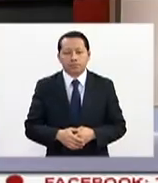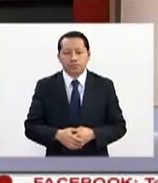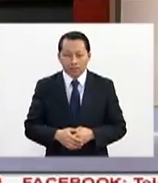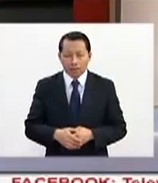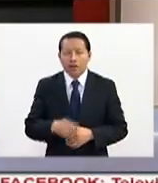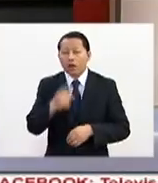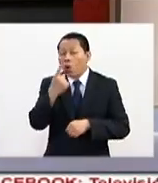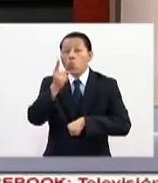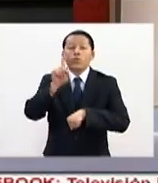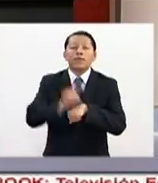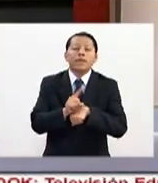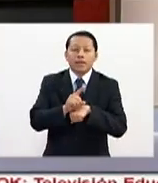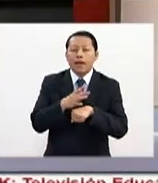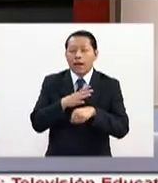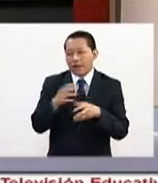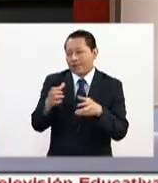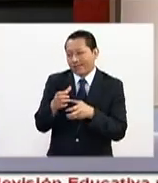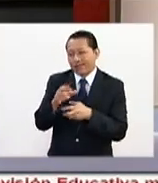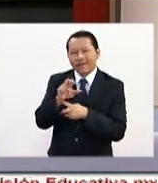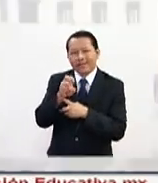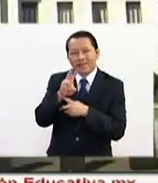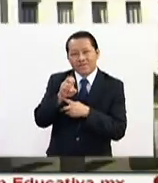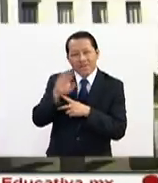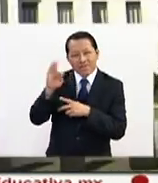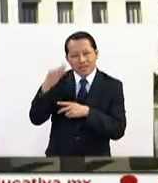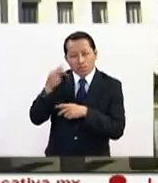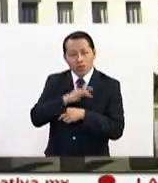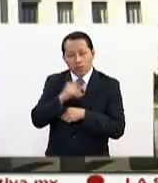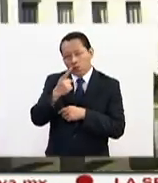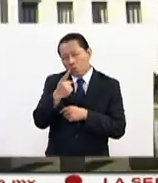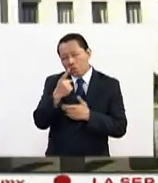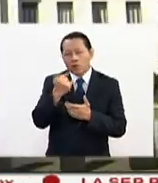Ya un día de que la Reserva Federal mantuviera su tasa de interés entre 1 y